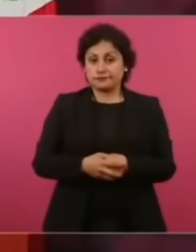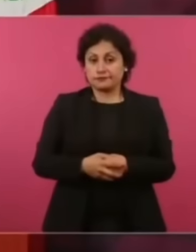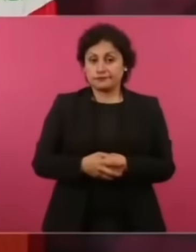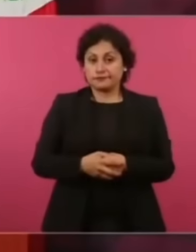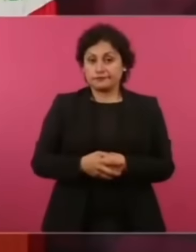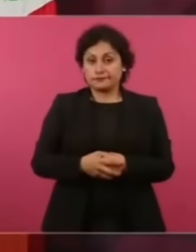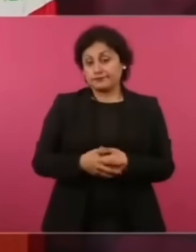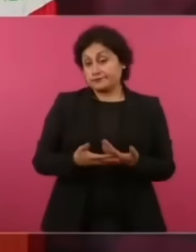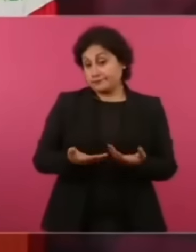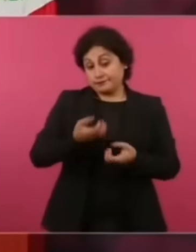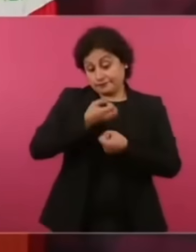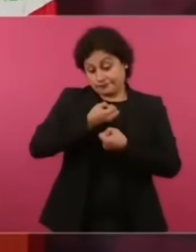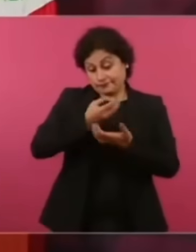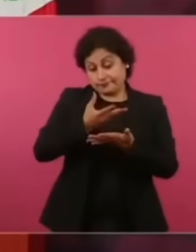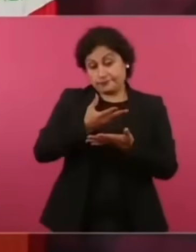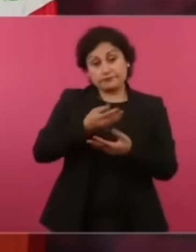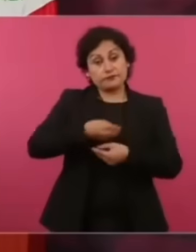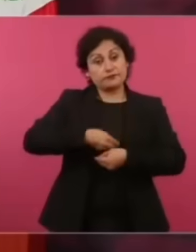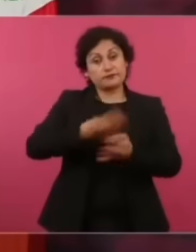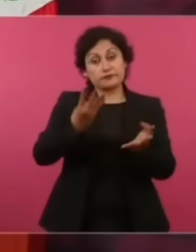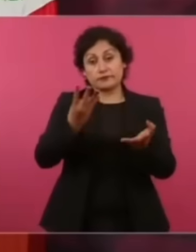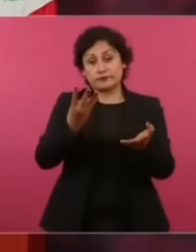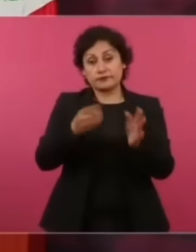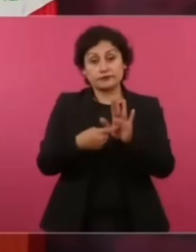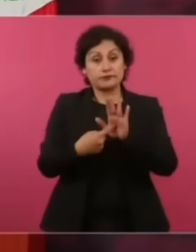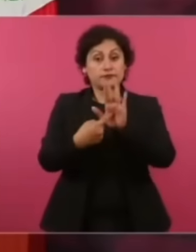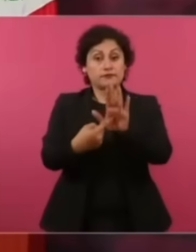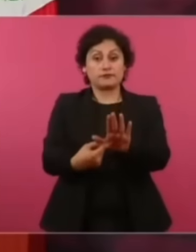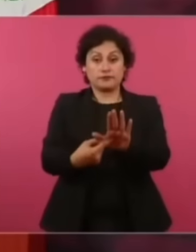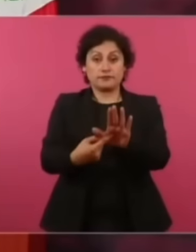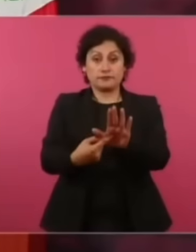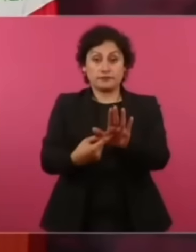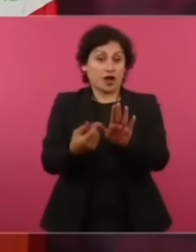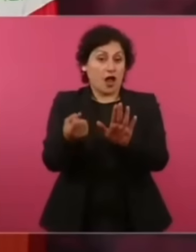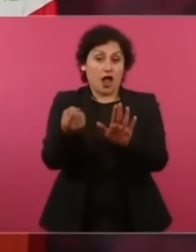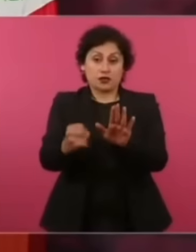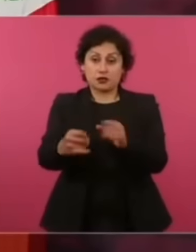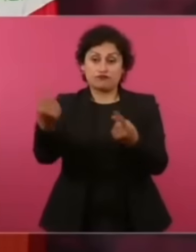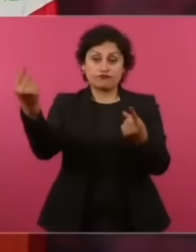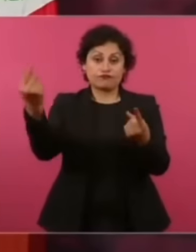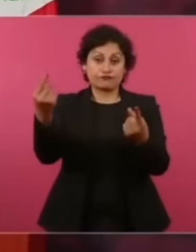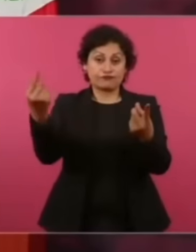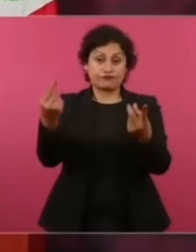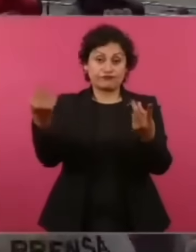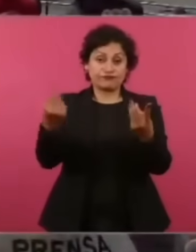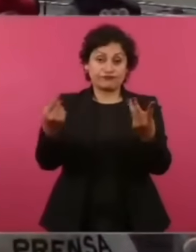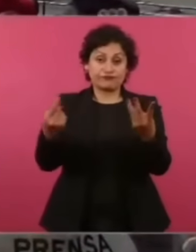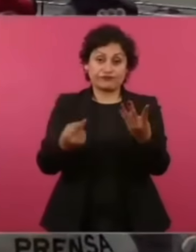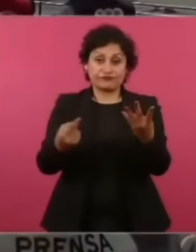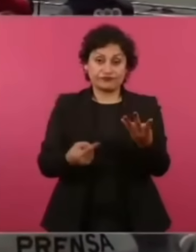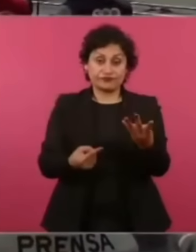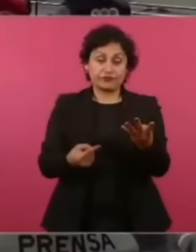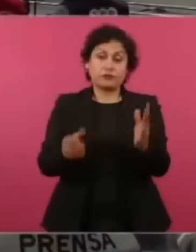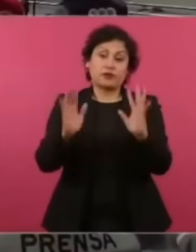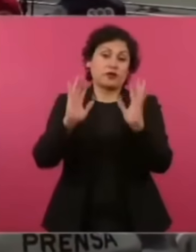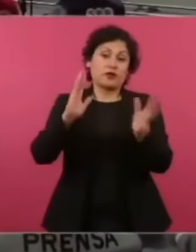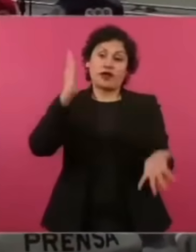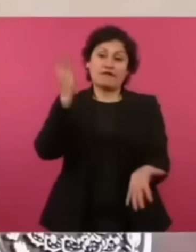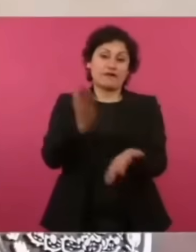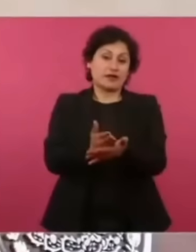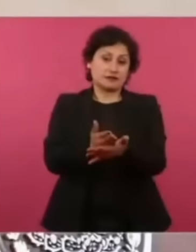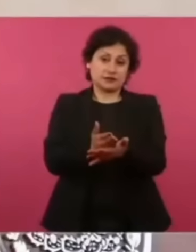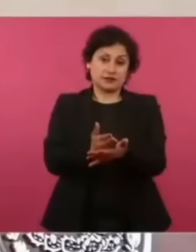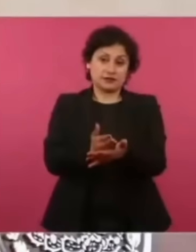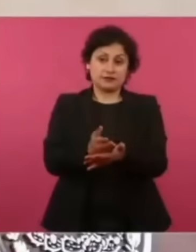con claridad y llamar a las cosas por su nombre. Ya basta